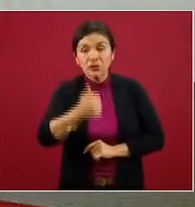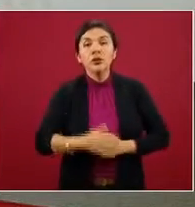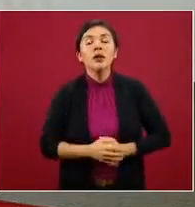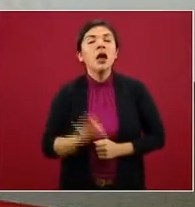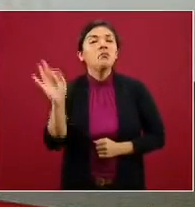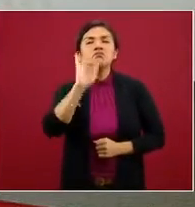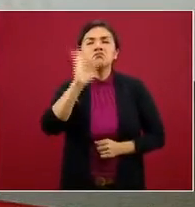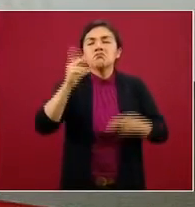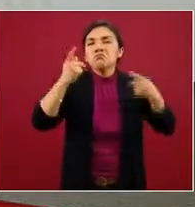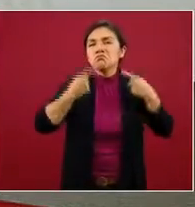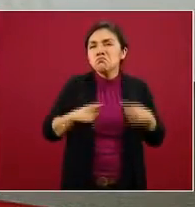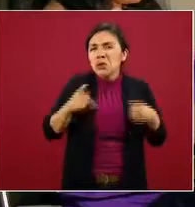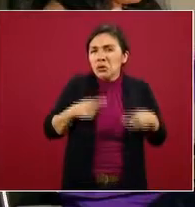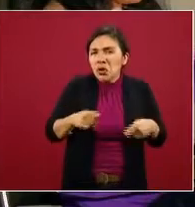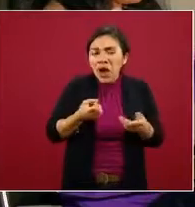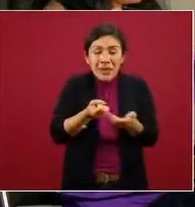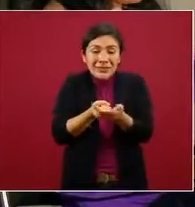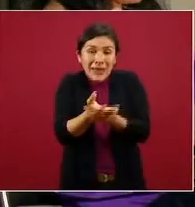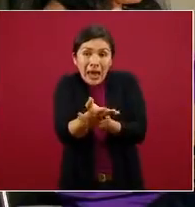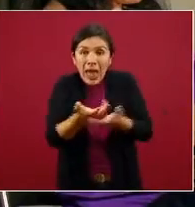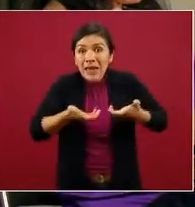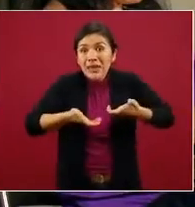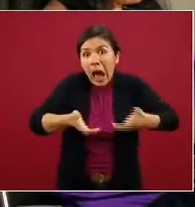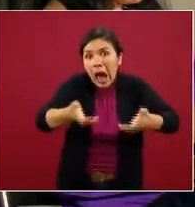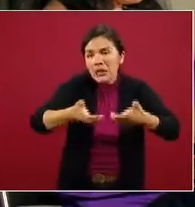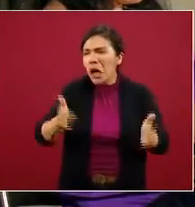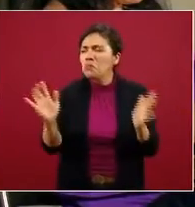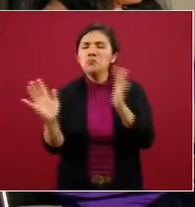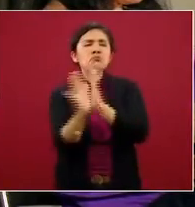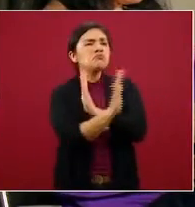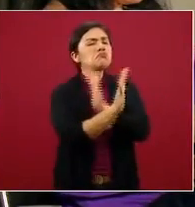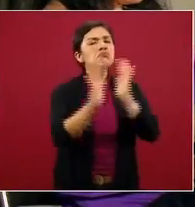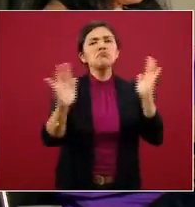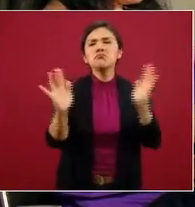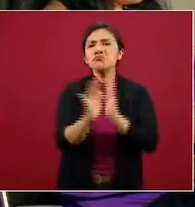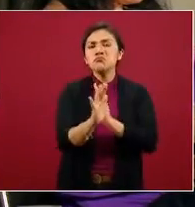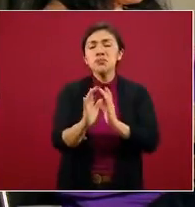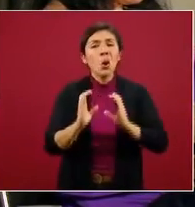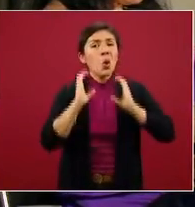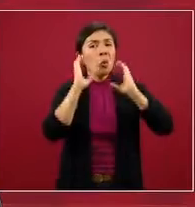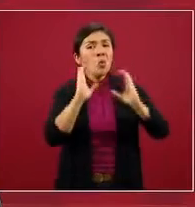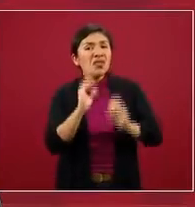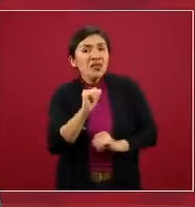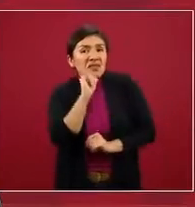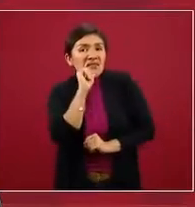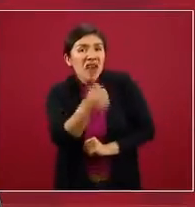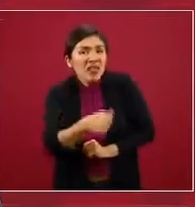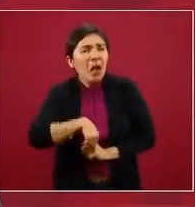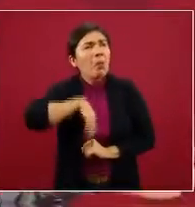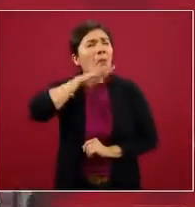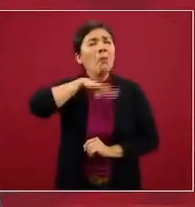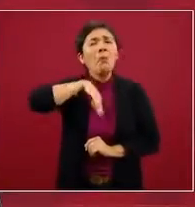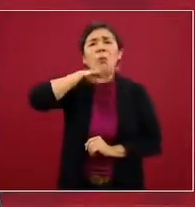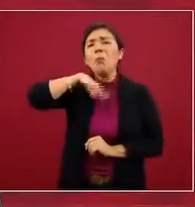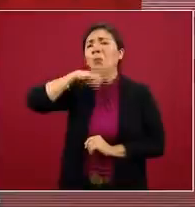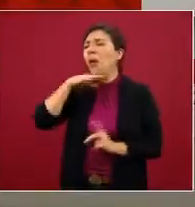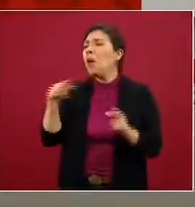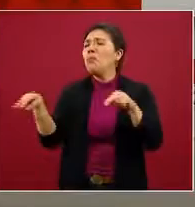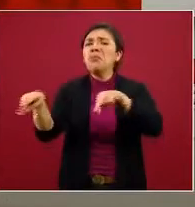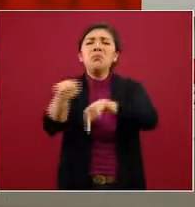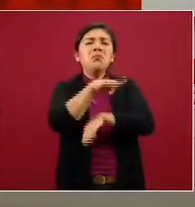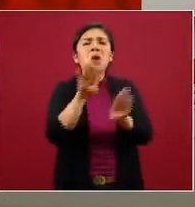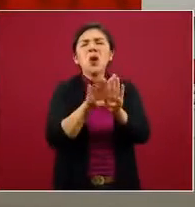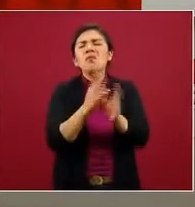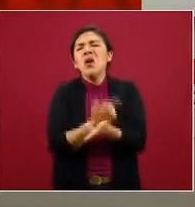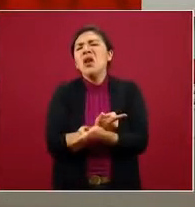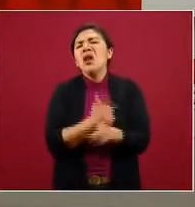las personas salen a la vía pública y no se cuidan los elementos básicos que ha señalado el